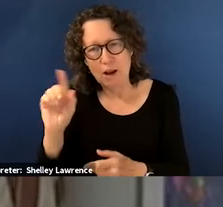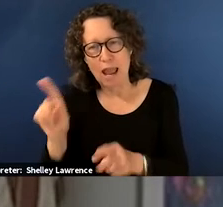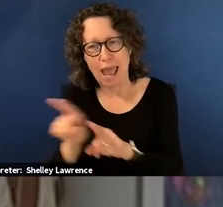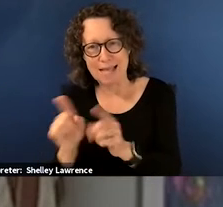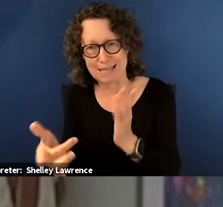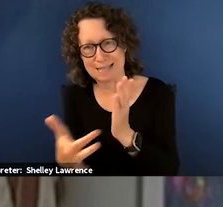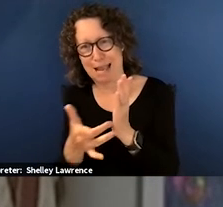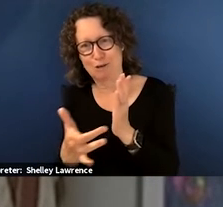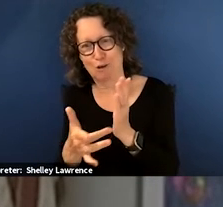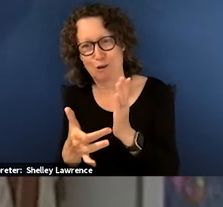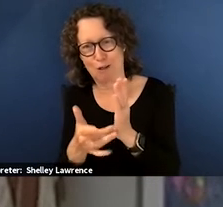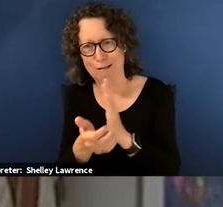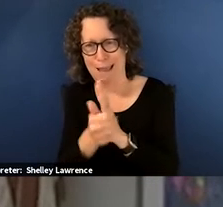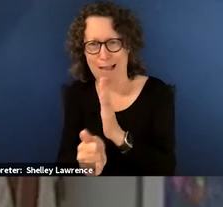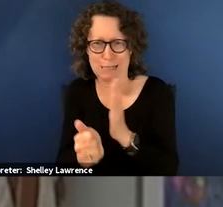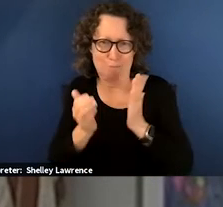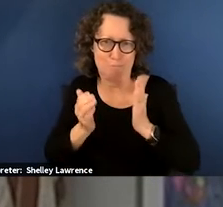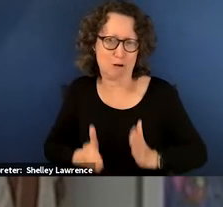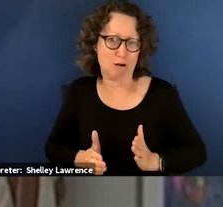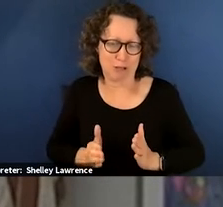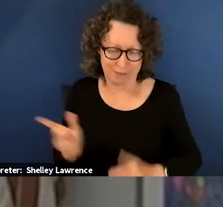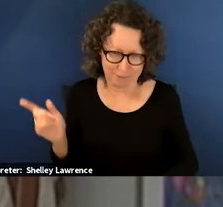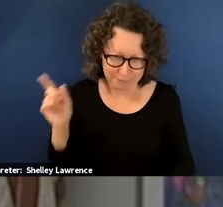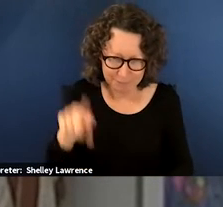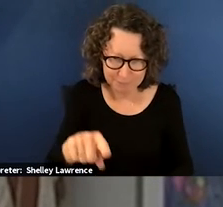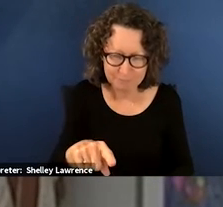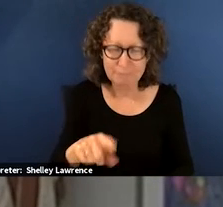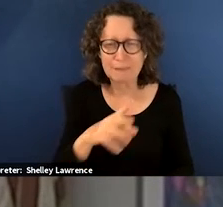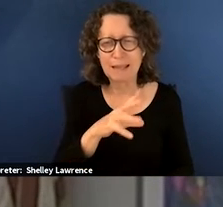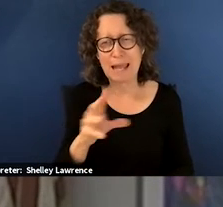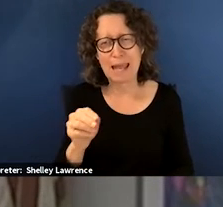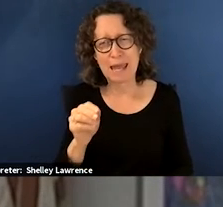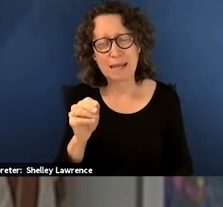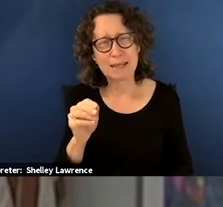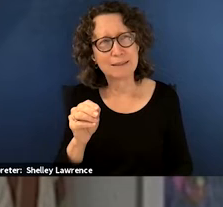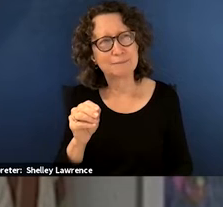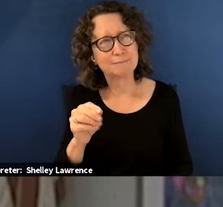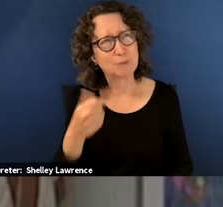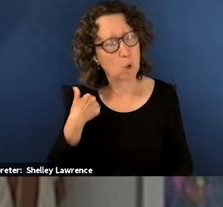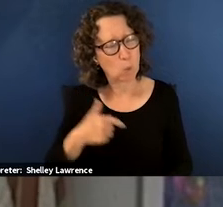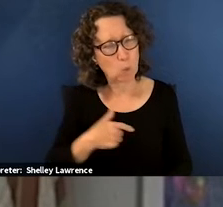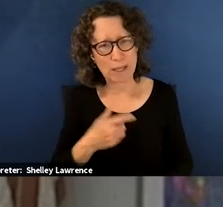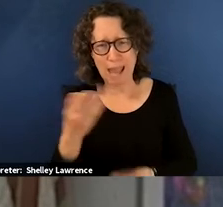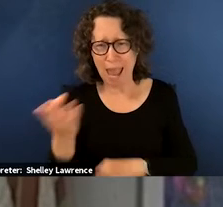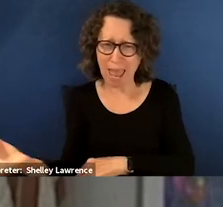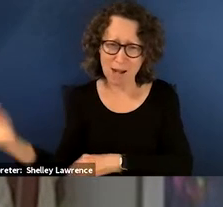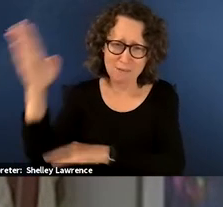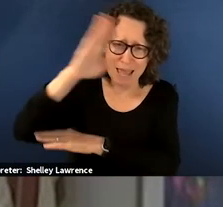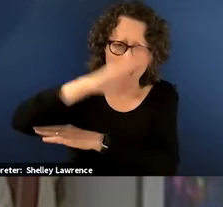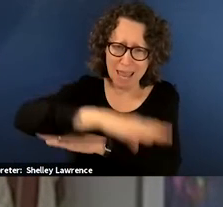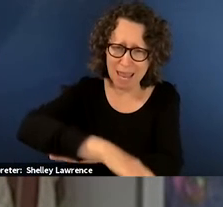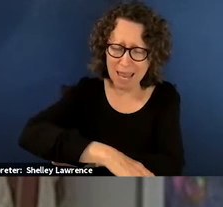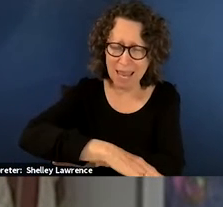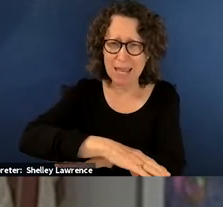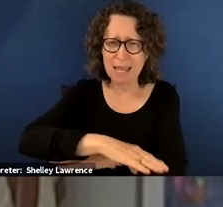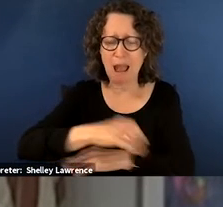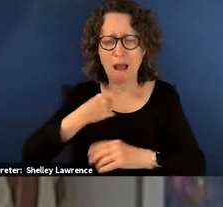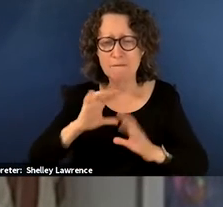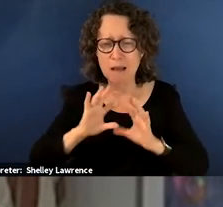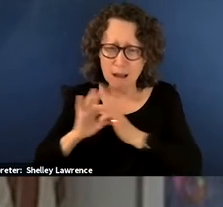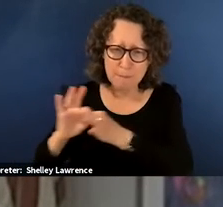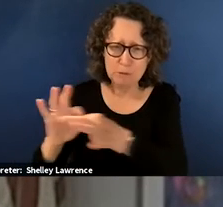ahí como nuestro experto técnico. Y que sepan que nosotros pasamos el